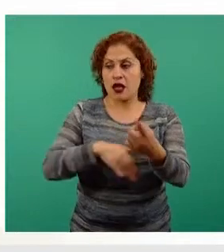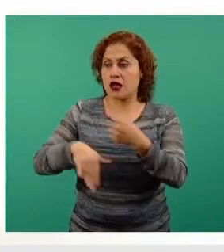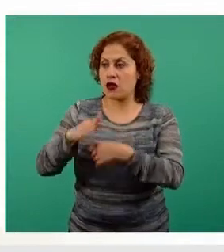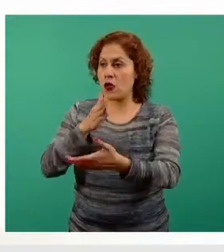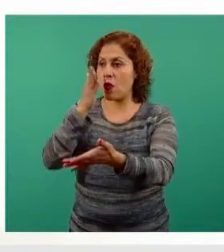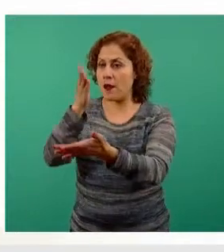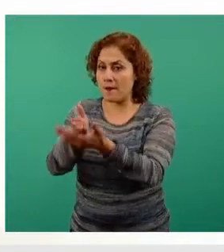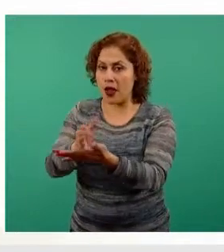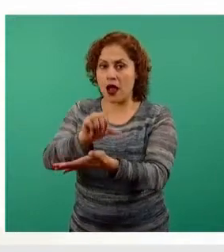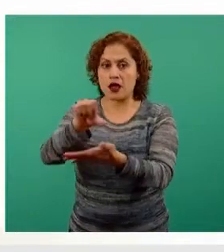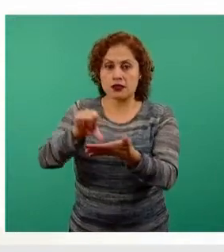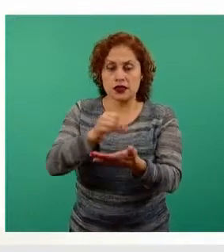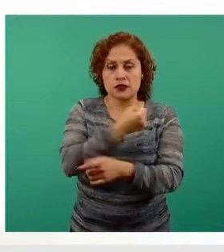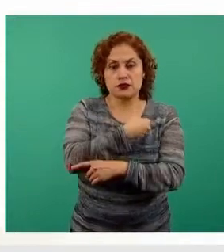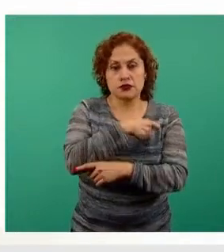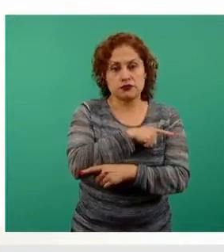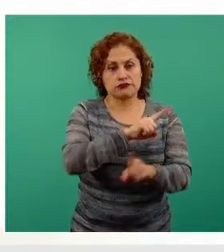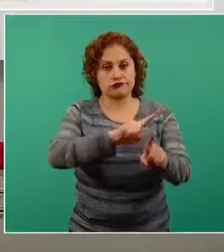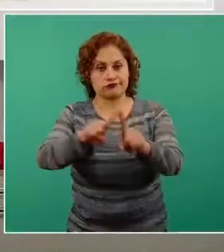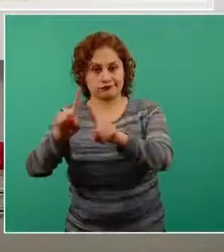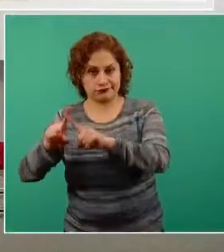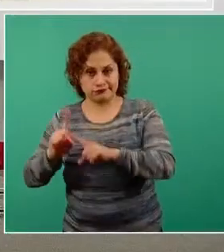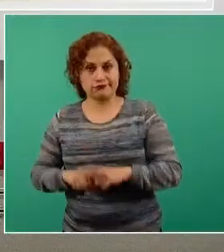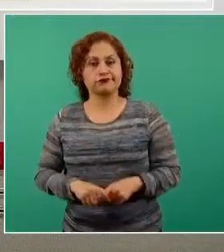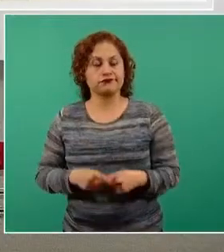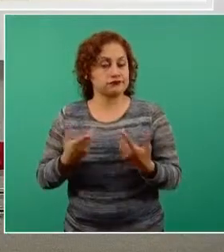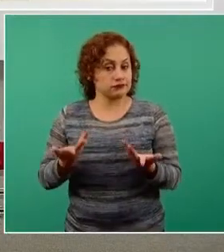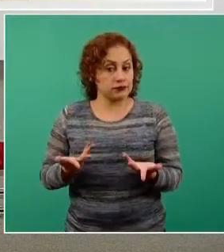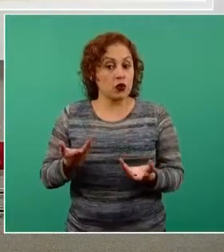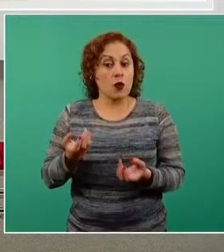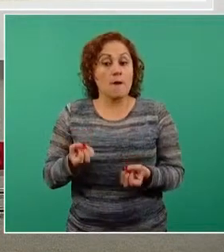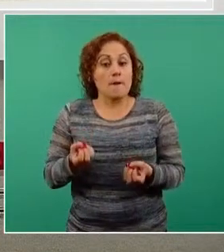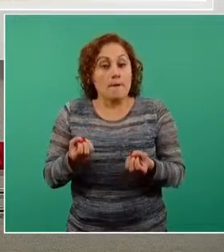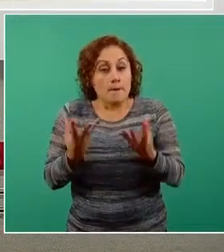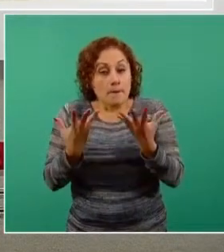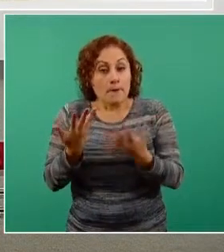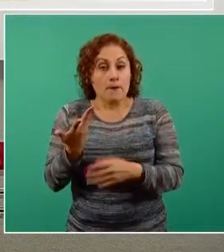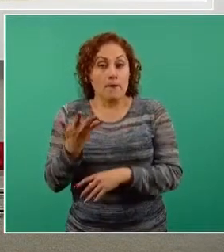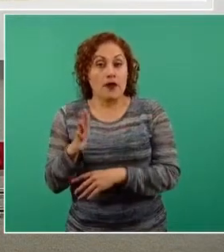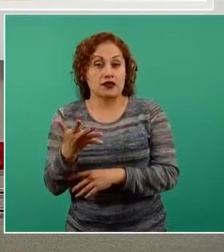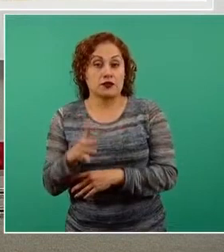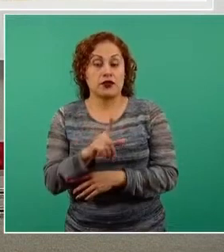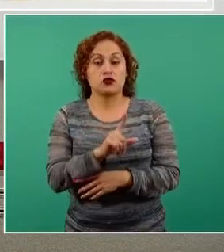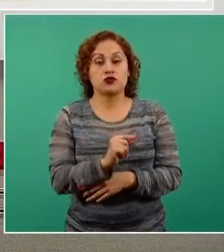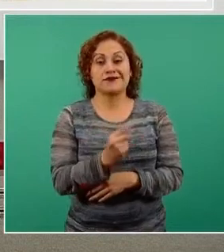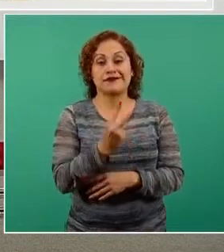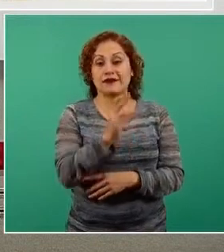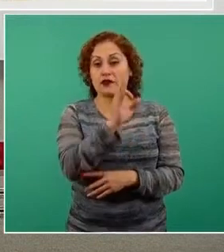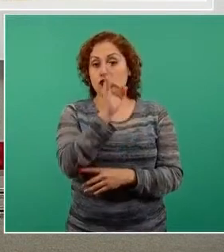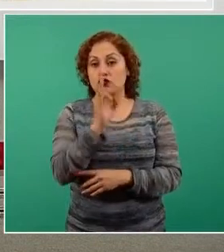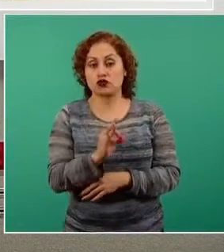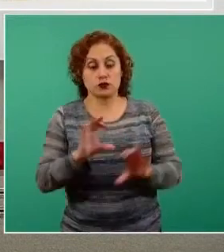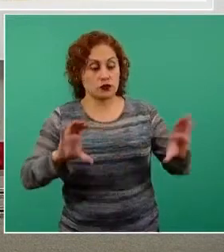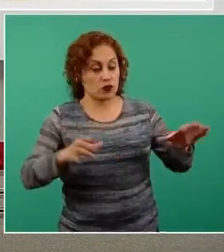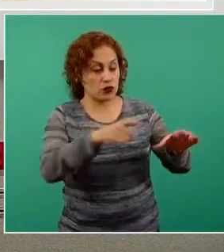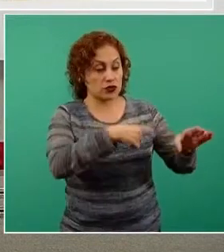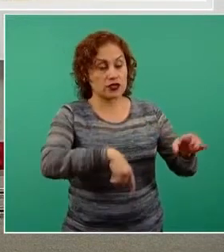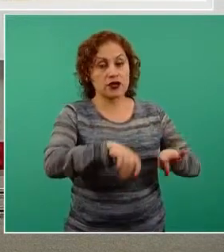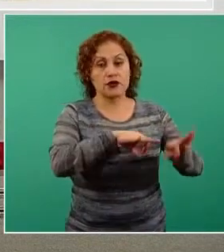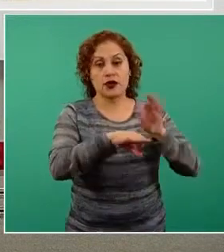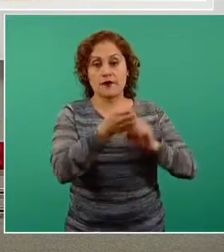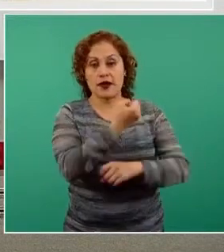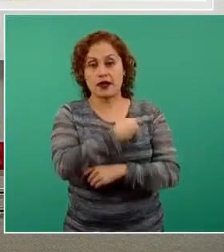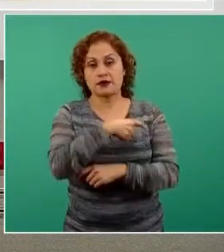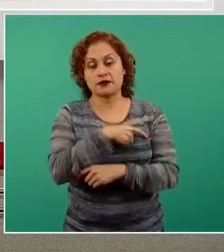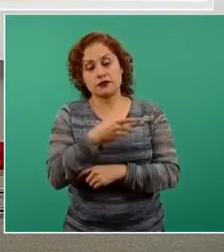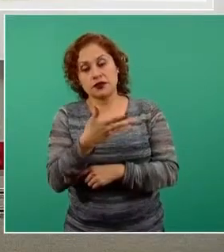semanas. Asimismo, resaltamos que el 72% ya de todos los trabajadores de la salud vacunados,